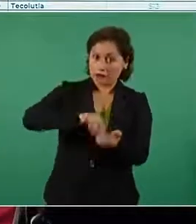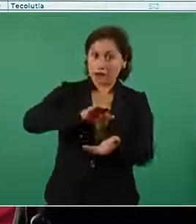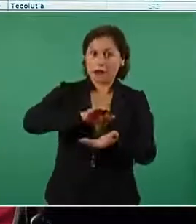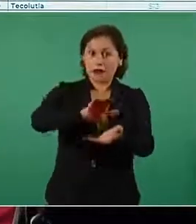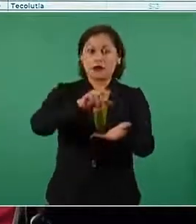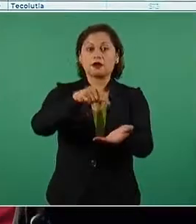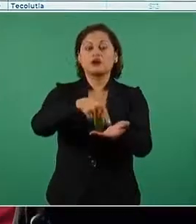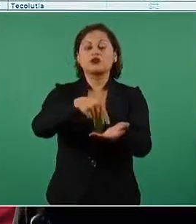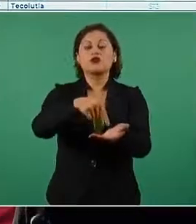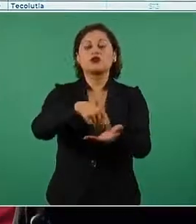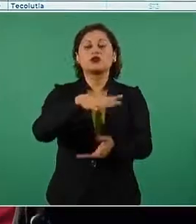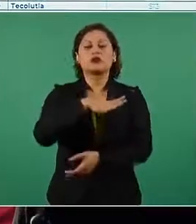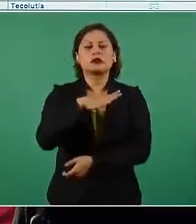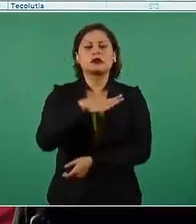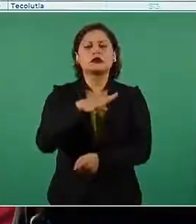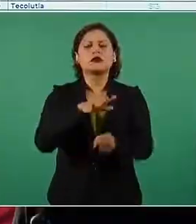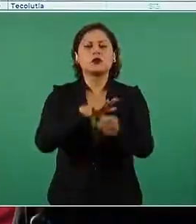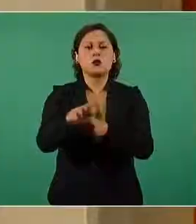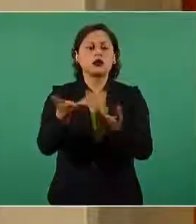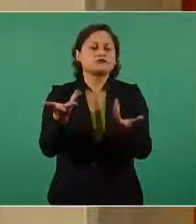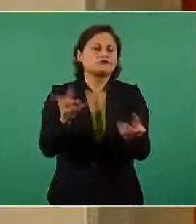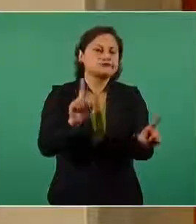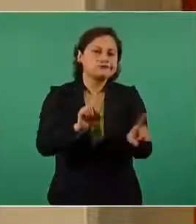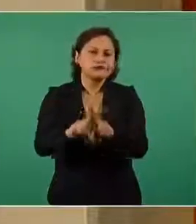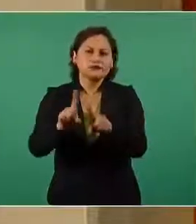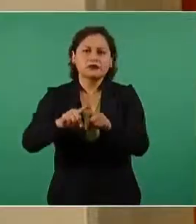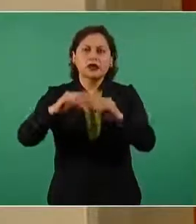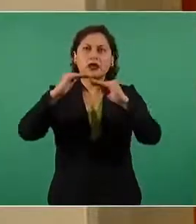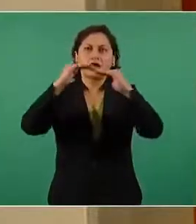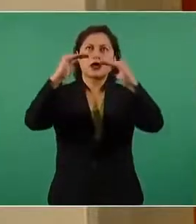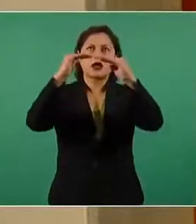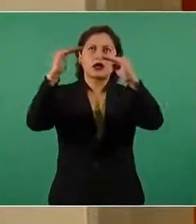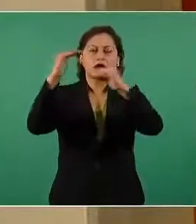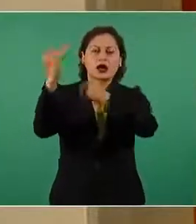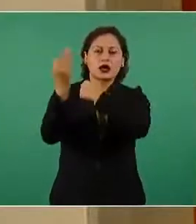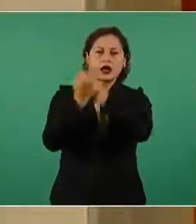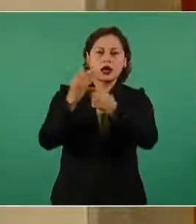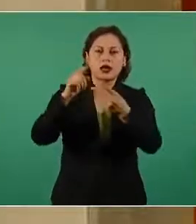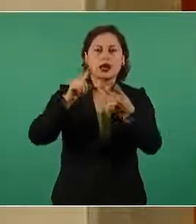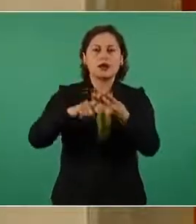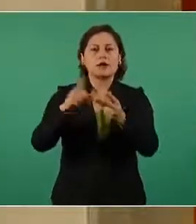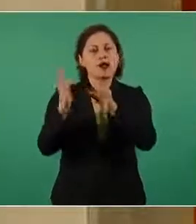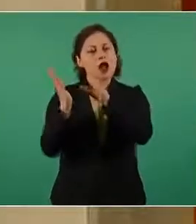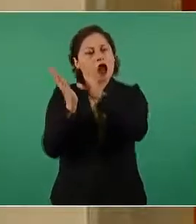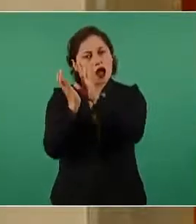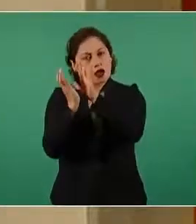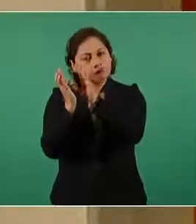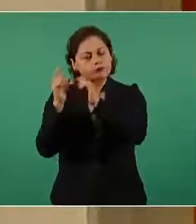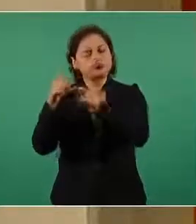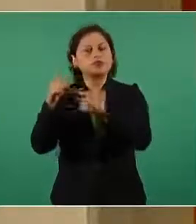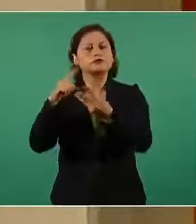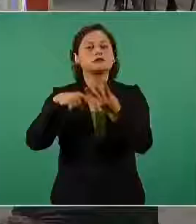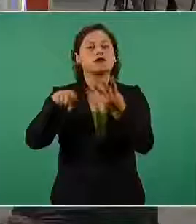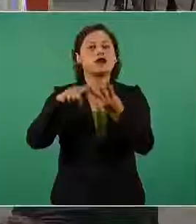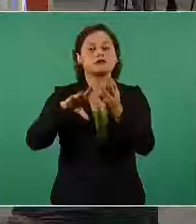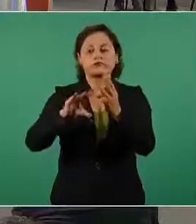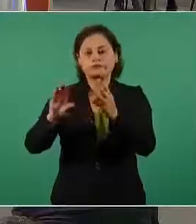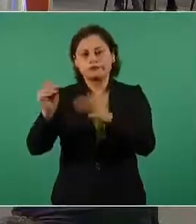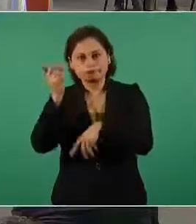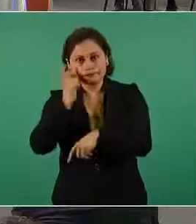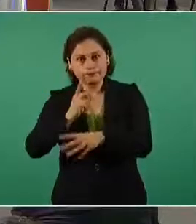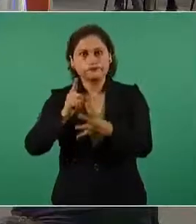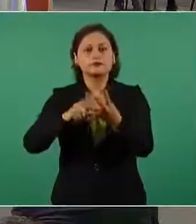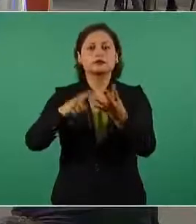estaban constituidos con láminas, colchonetas, cobertores, agua también, kit de aseo y kit